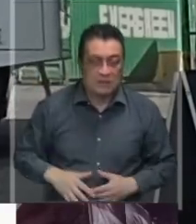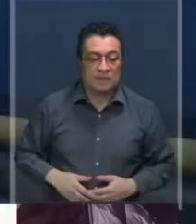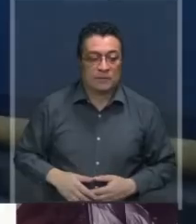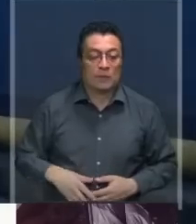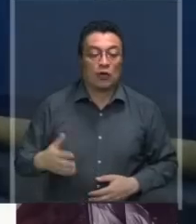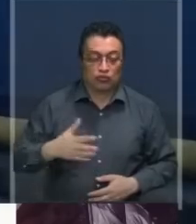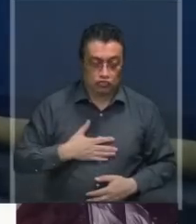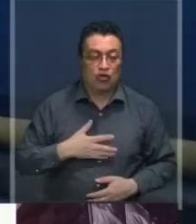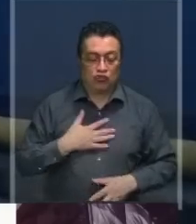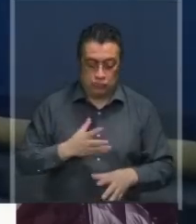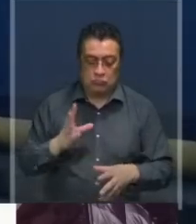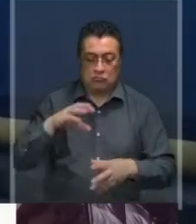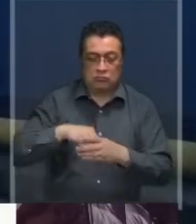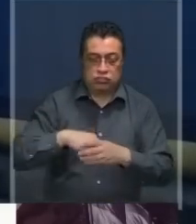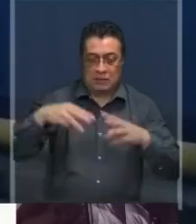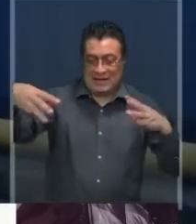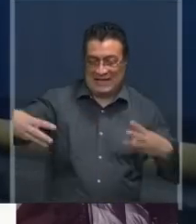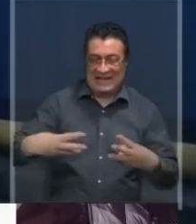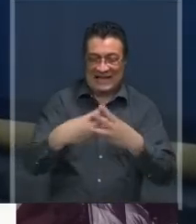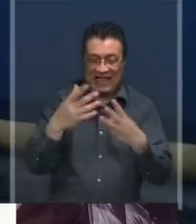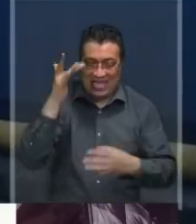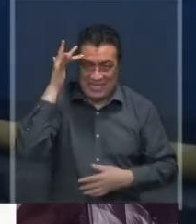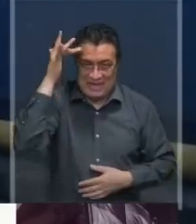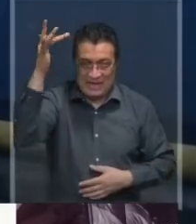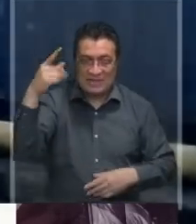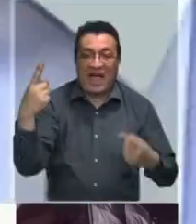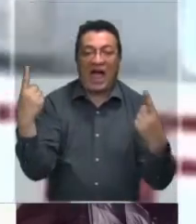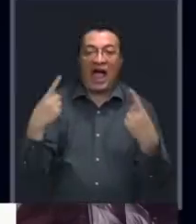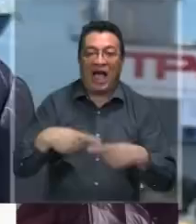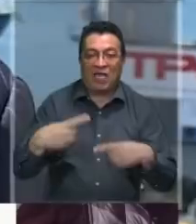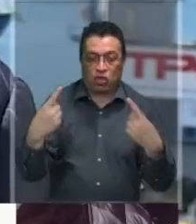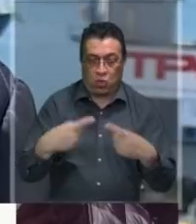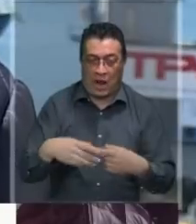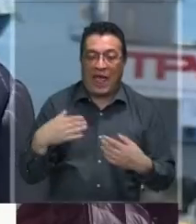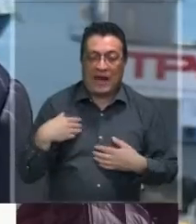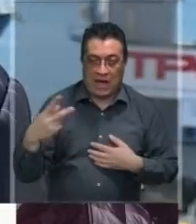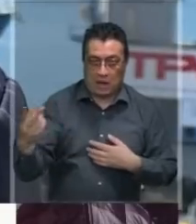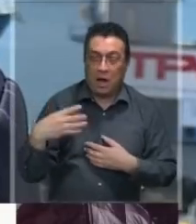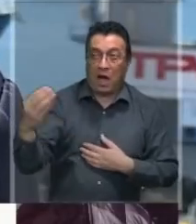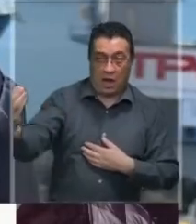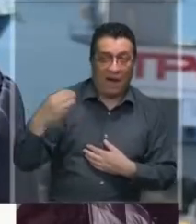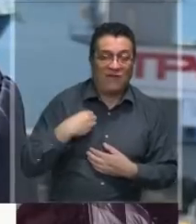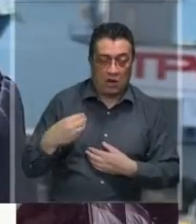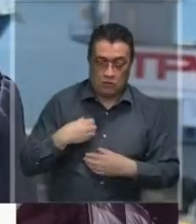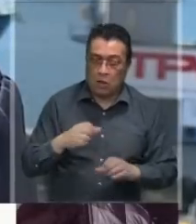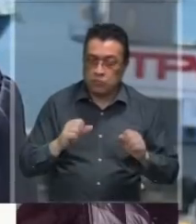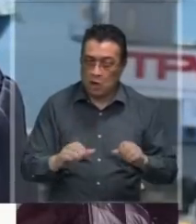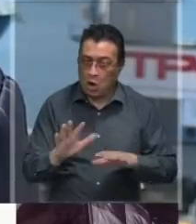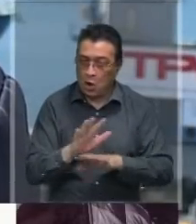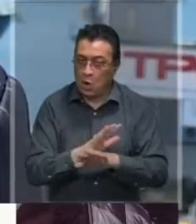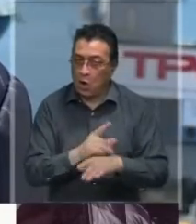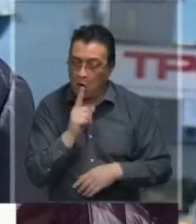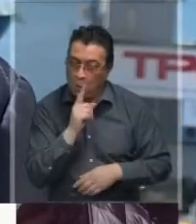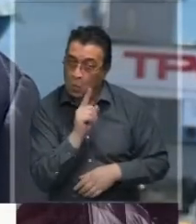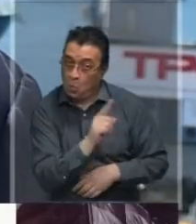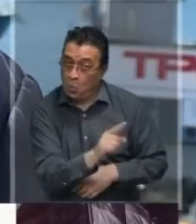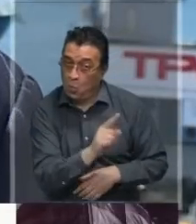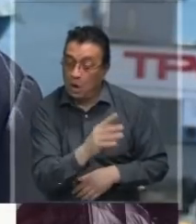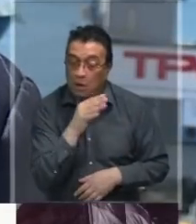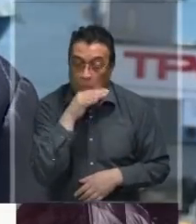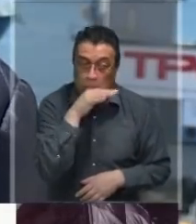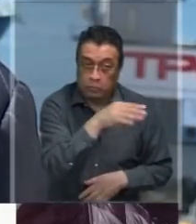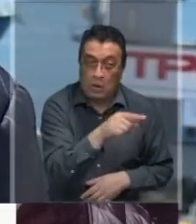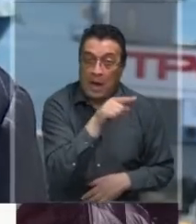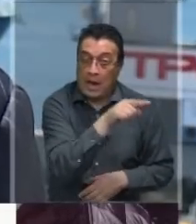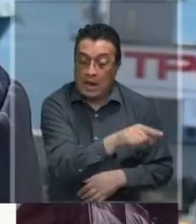somos parte de una red de inteligencia aduanera que se conoce como RILO, que nos alerta frente a eventuales desvíos de precursores o, en